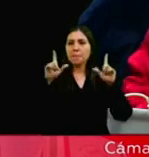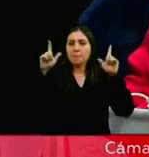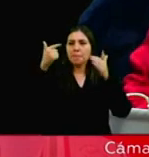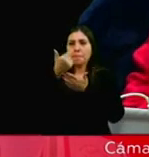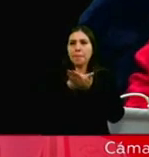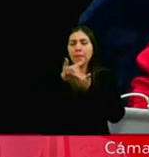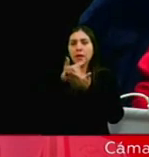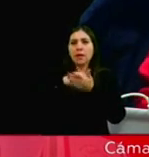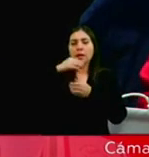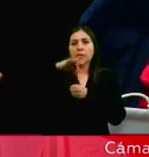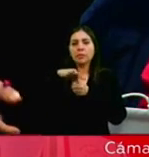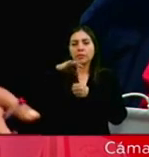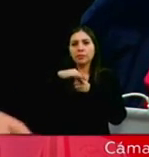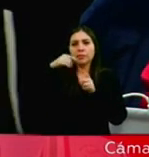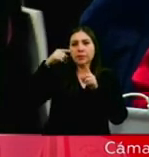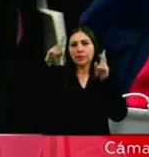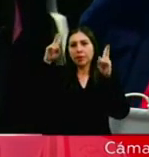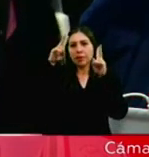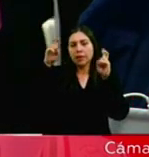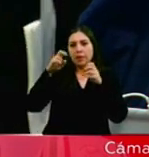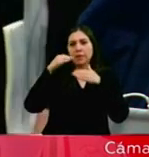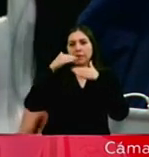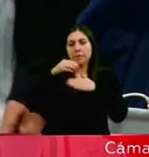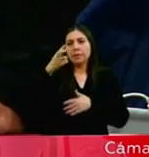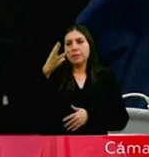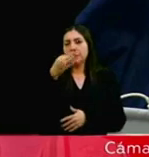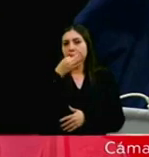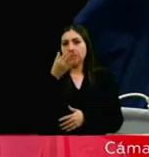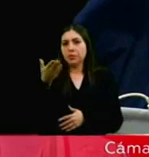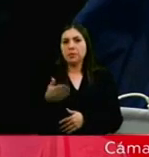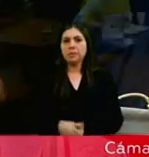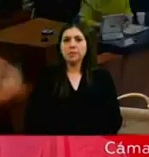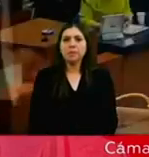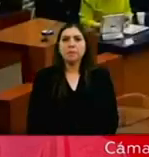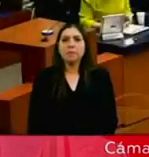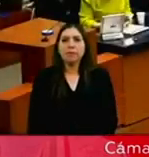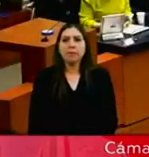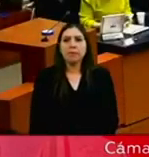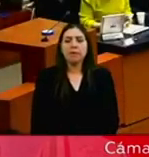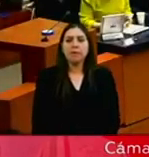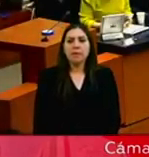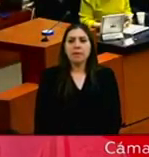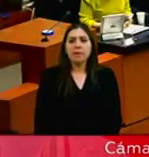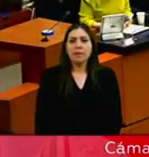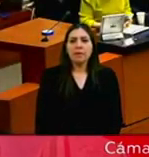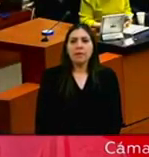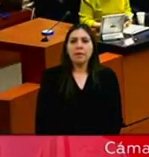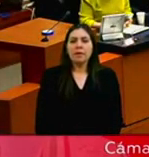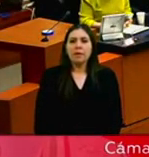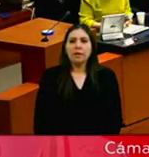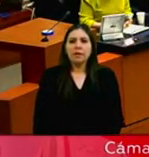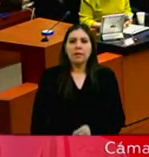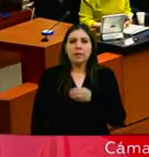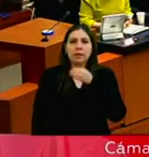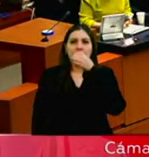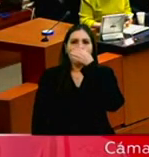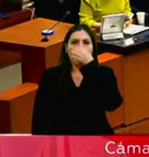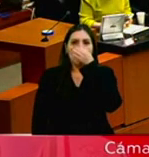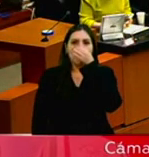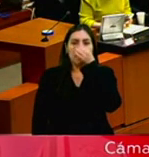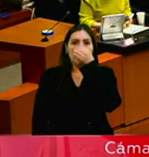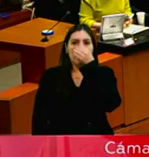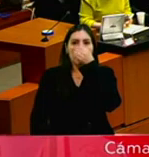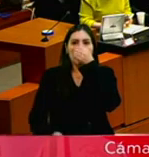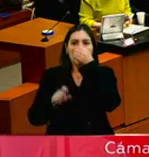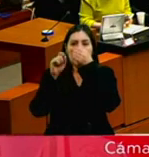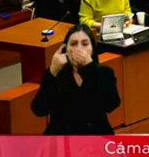legisladores se introduzcan y después depositen su voto en contraste con la exigencia de la oposición el argumento es que no